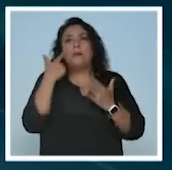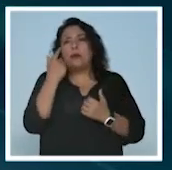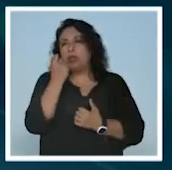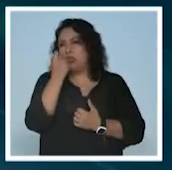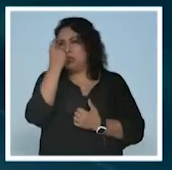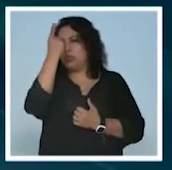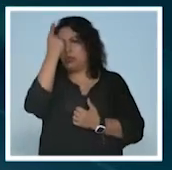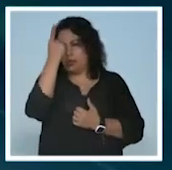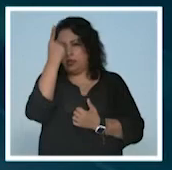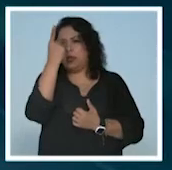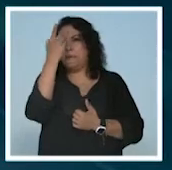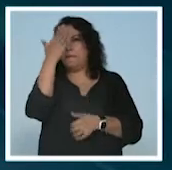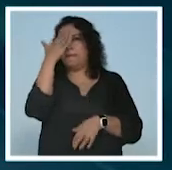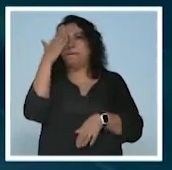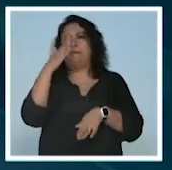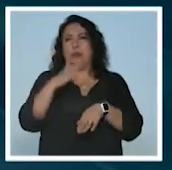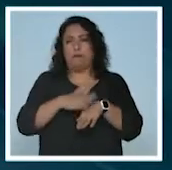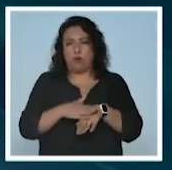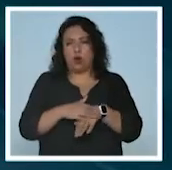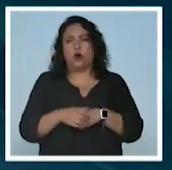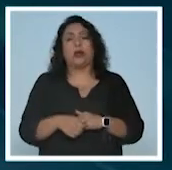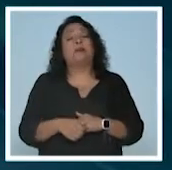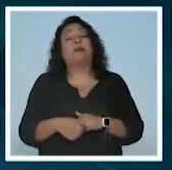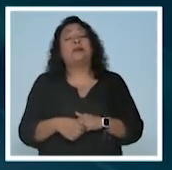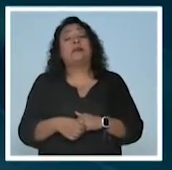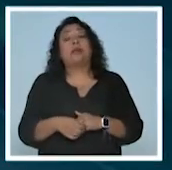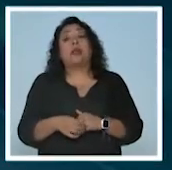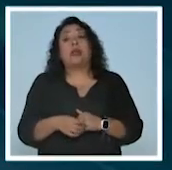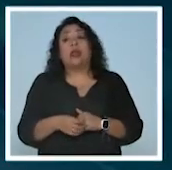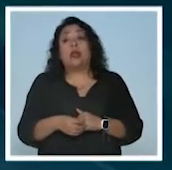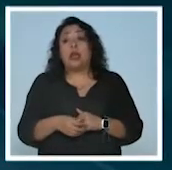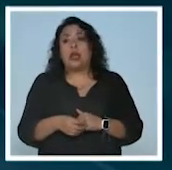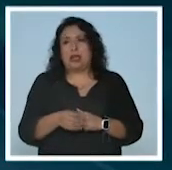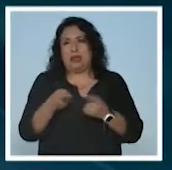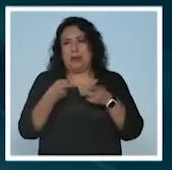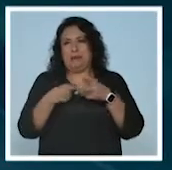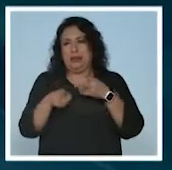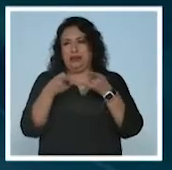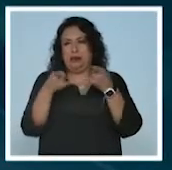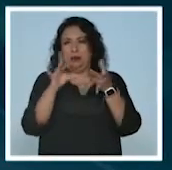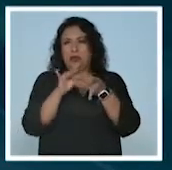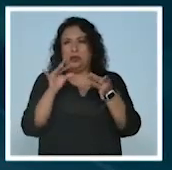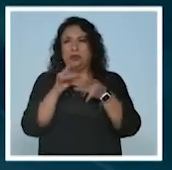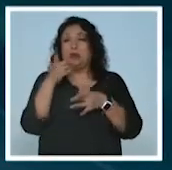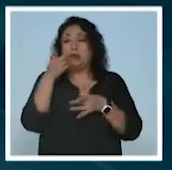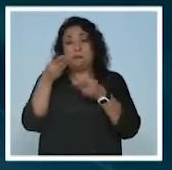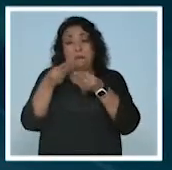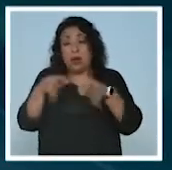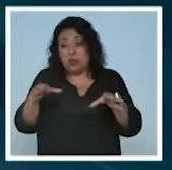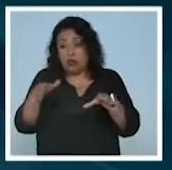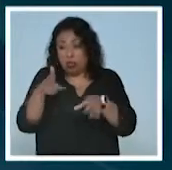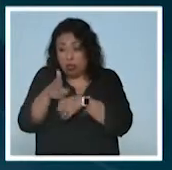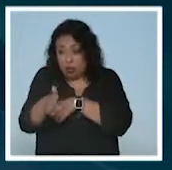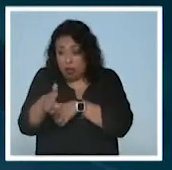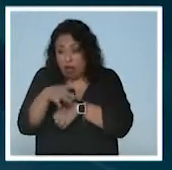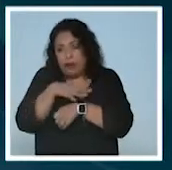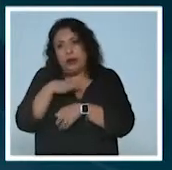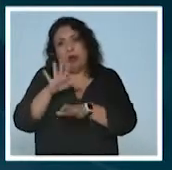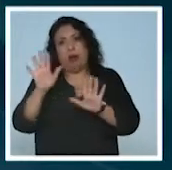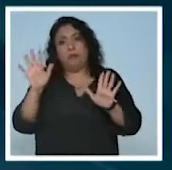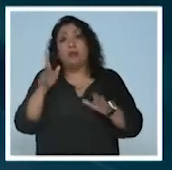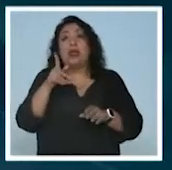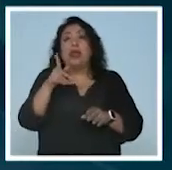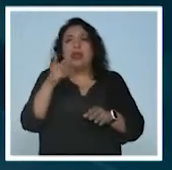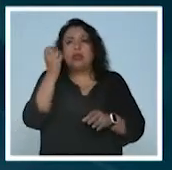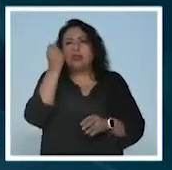invención presente en la memoria. En uno de los primeros relatos justo dices, de lo perdido lo que aparezca. ¿La invención